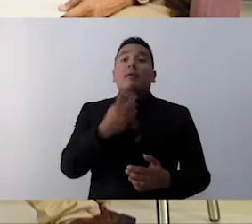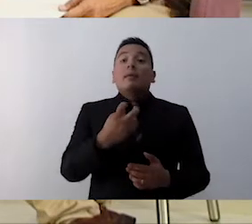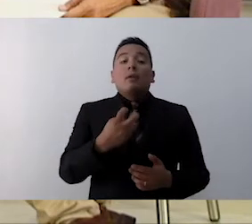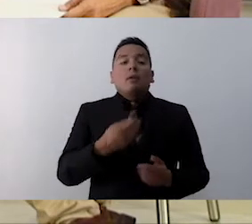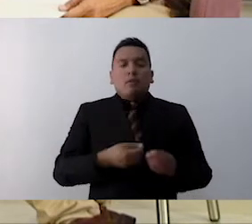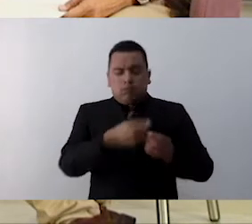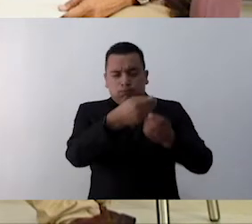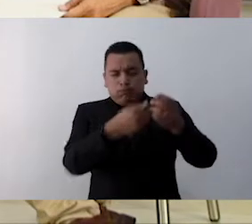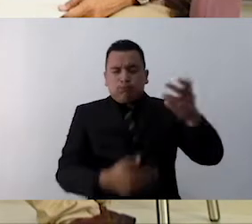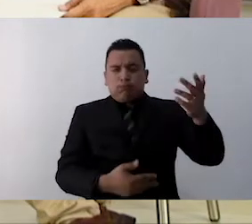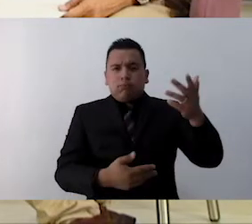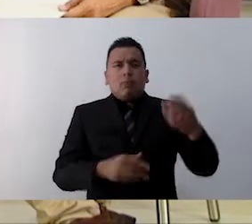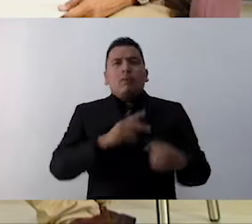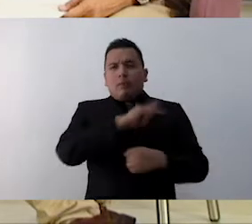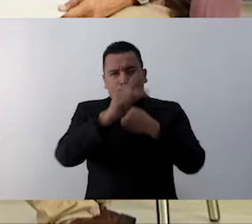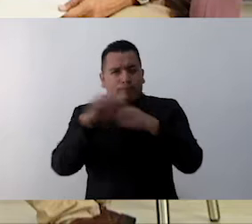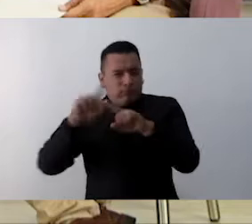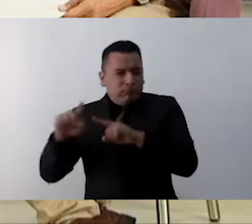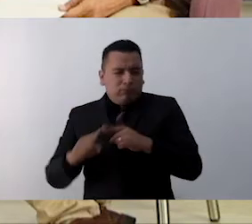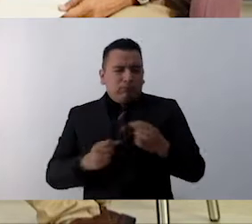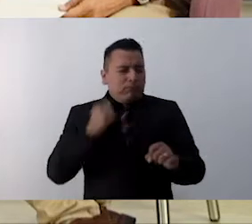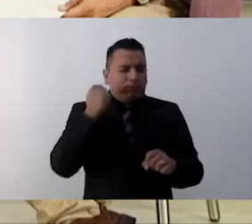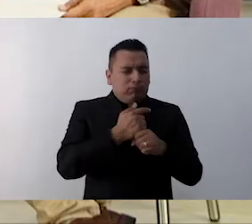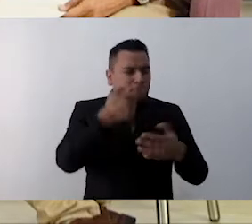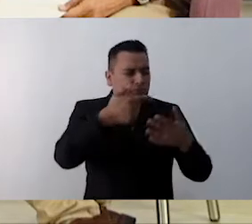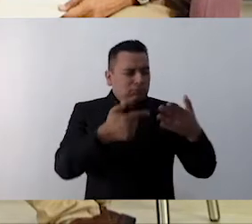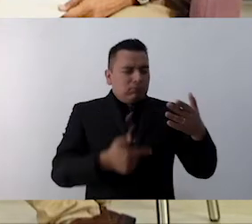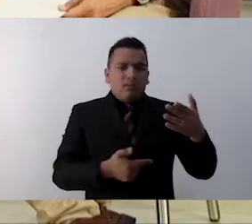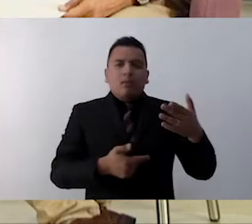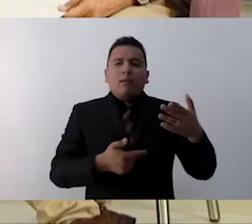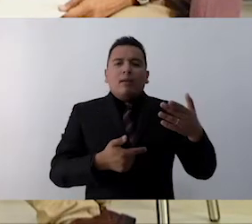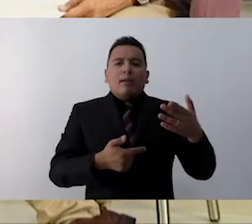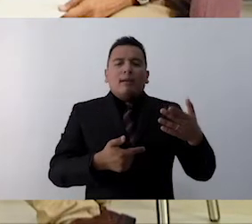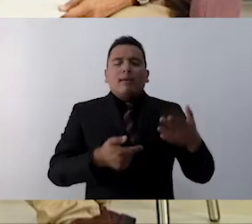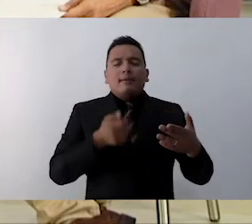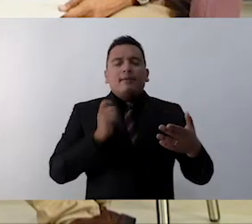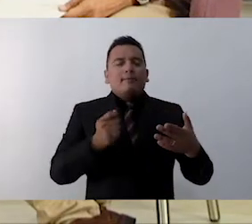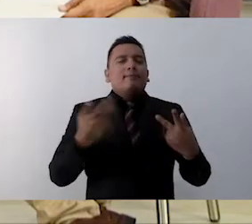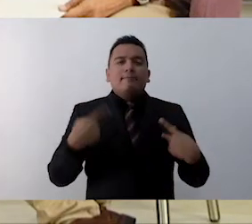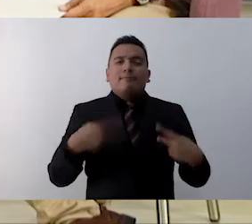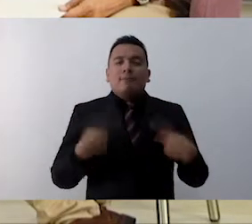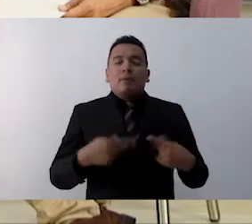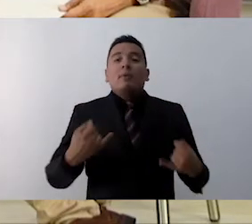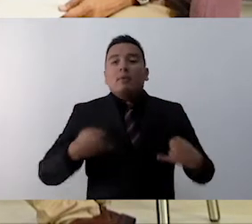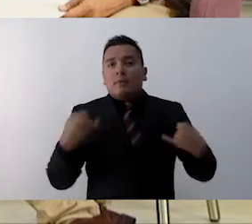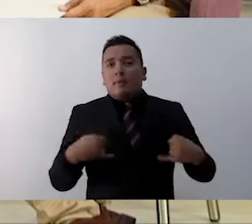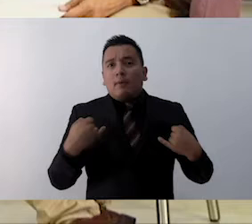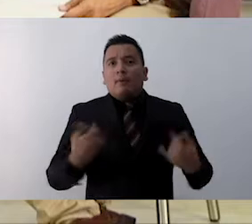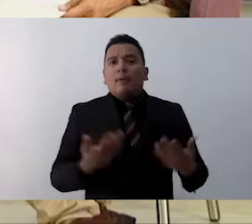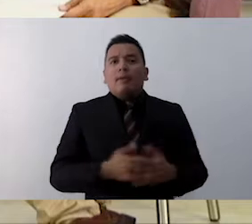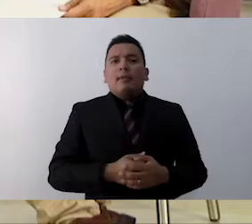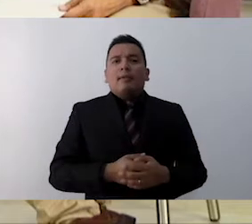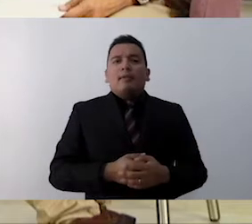datos en los países, estudios hay bastantes en donde la ciudadanía,